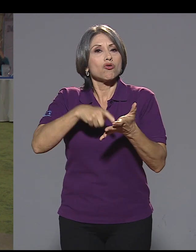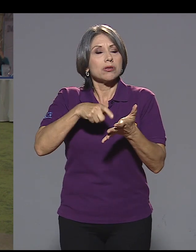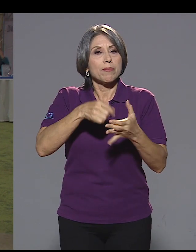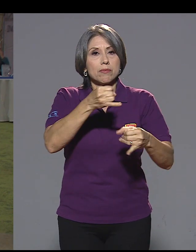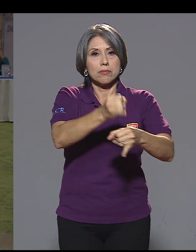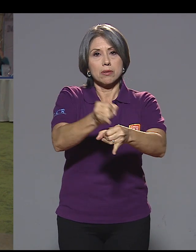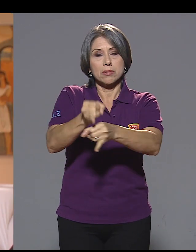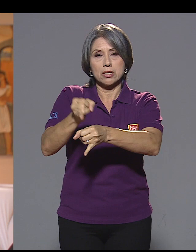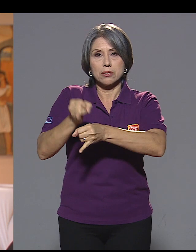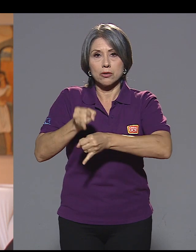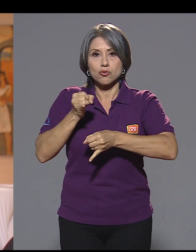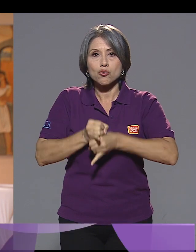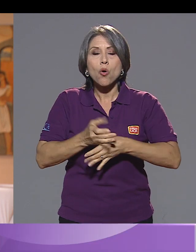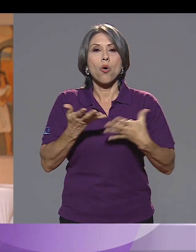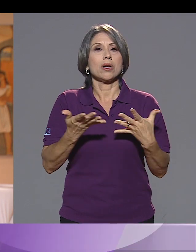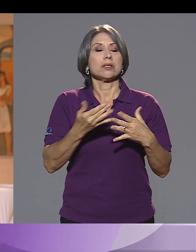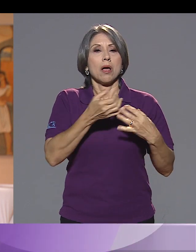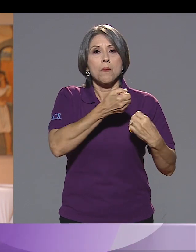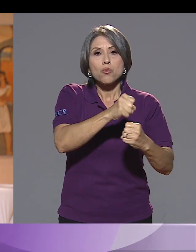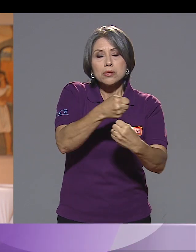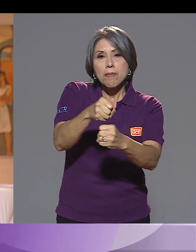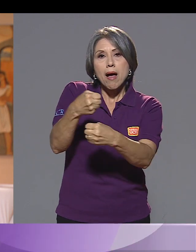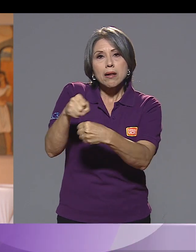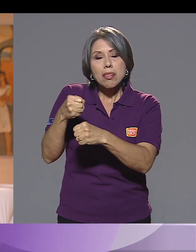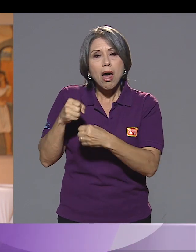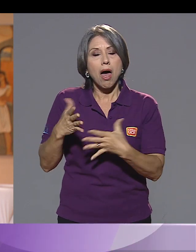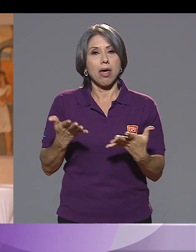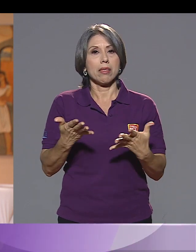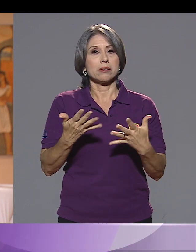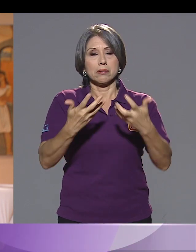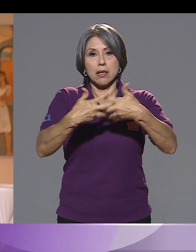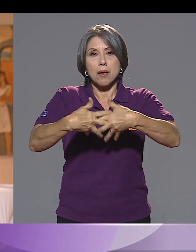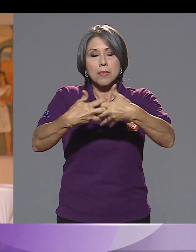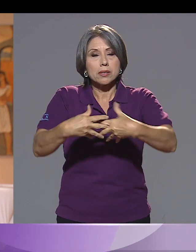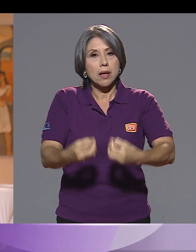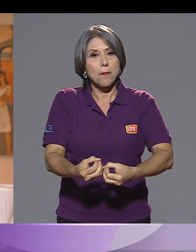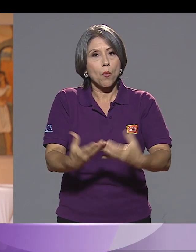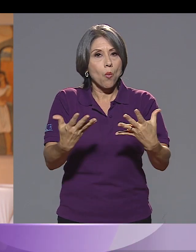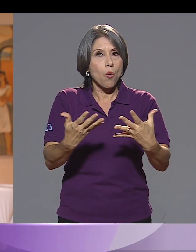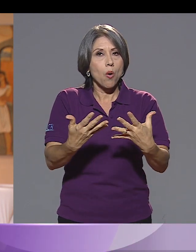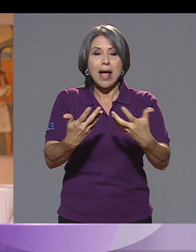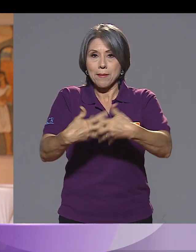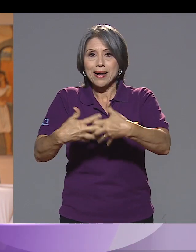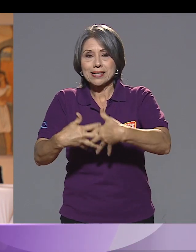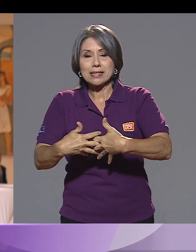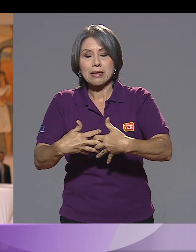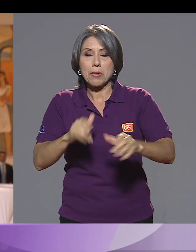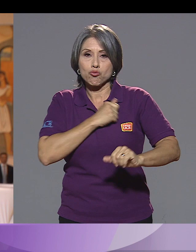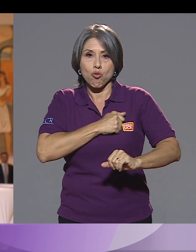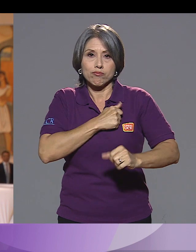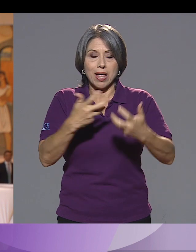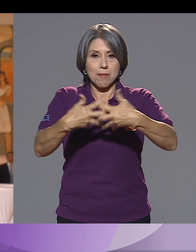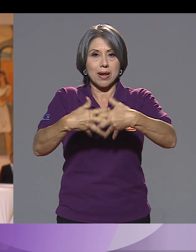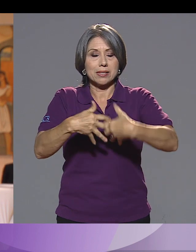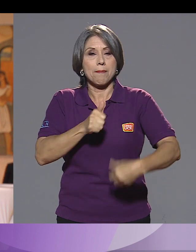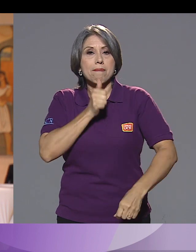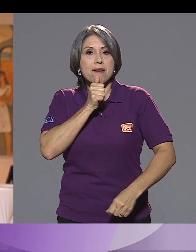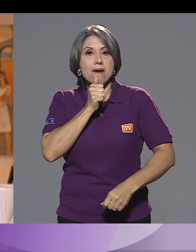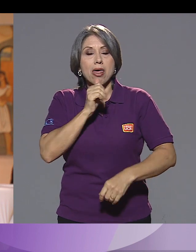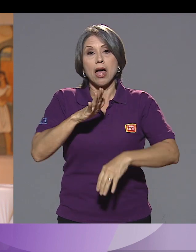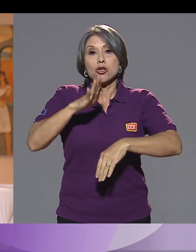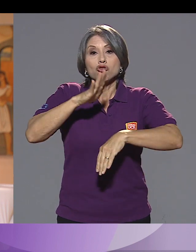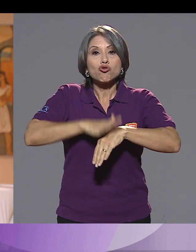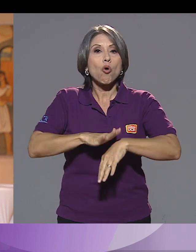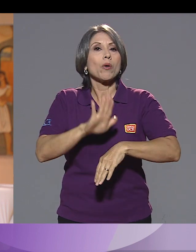a las instituciones, a las municipalidades y a la empresa privada, sobre